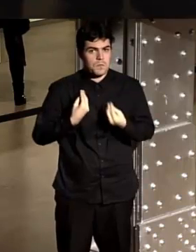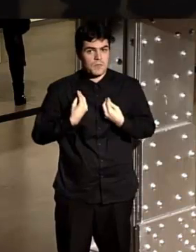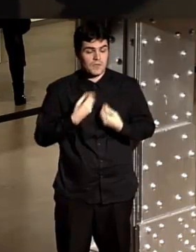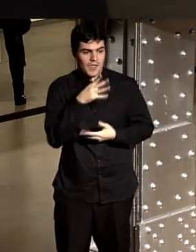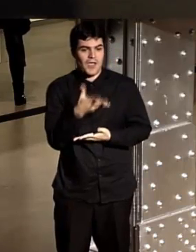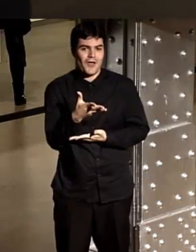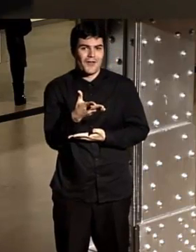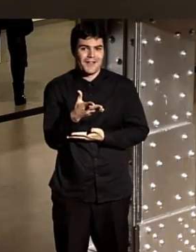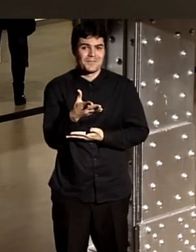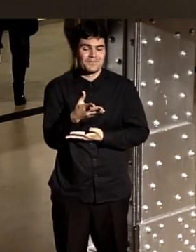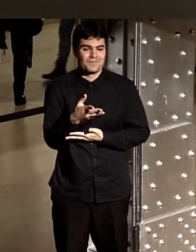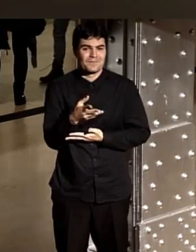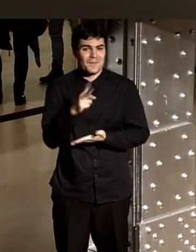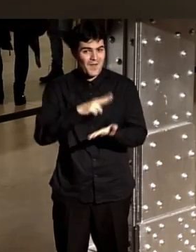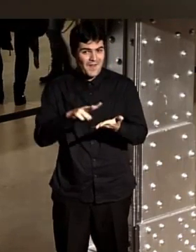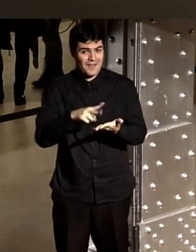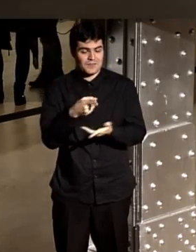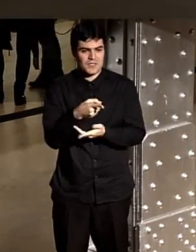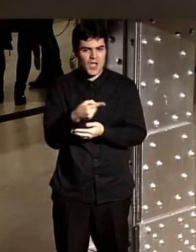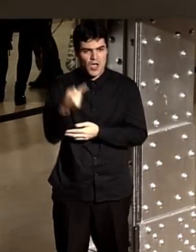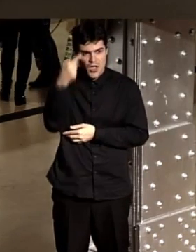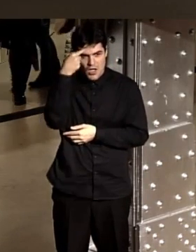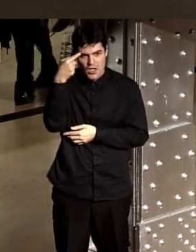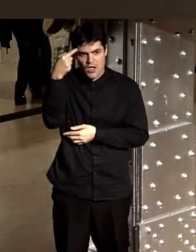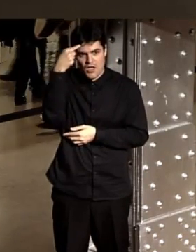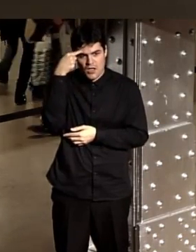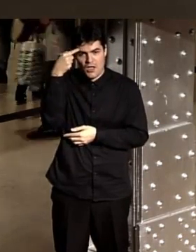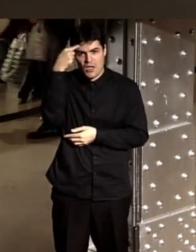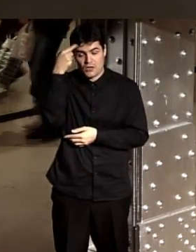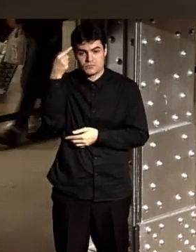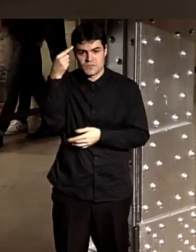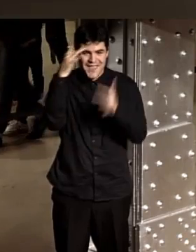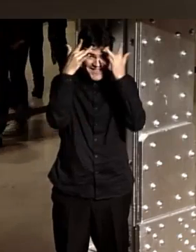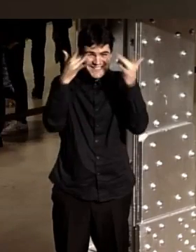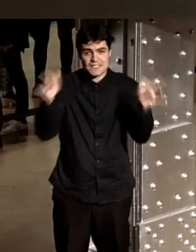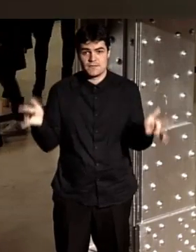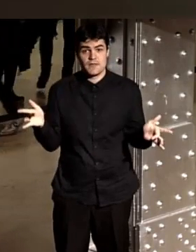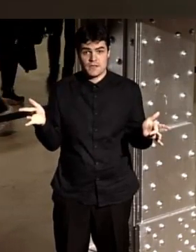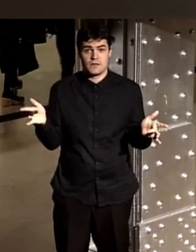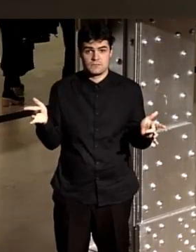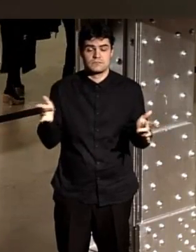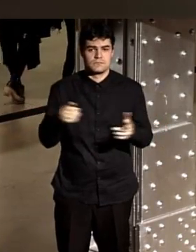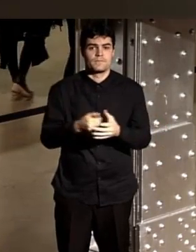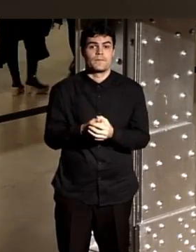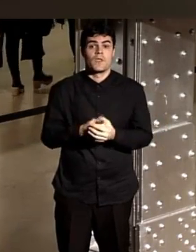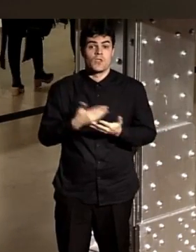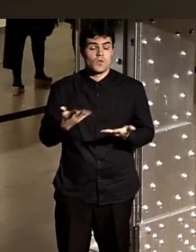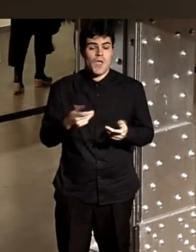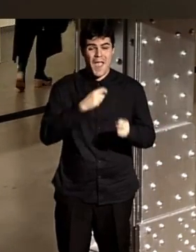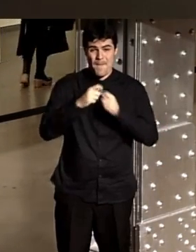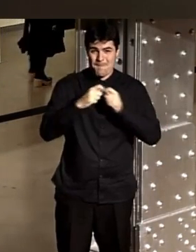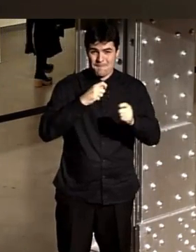ahora ella al final, esa obsesión por remover conciencias. Esto lo decía también el maestro Kapuczynski, ¿no? El periodismo